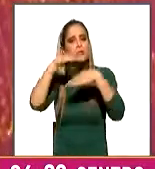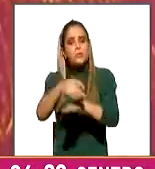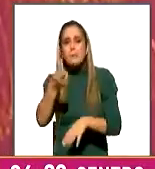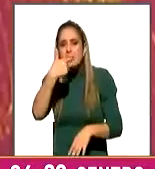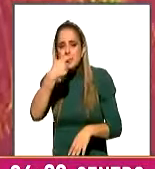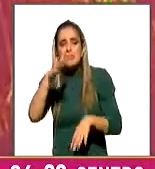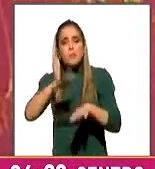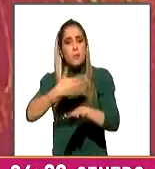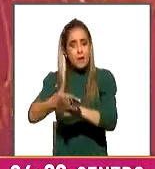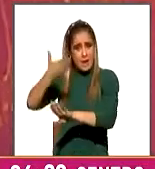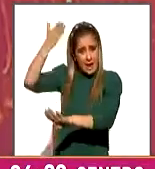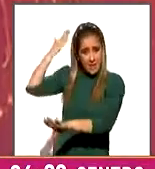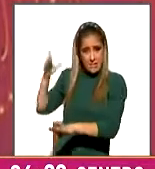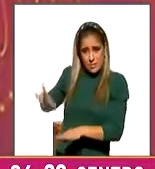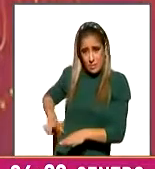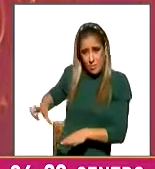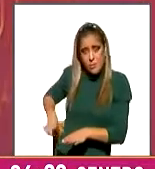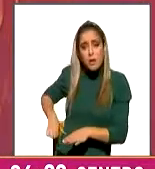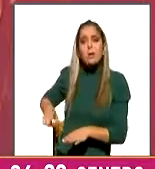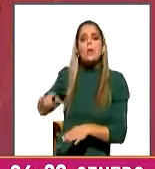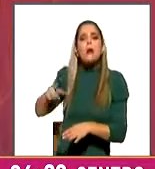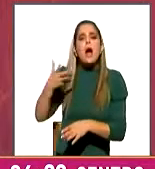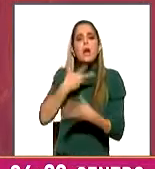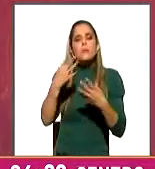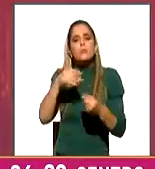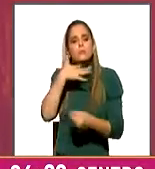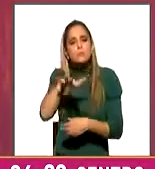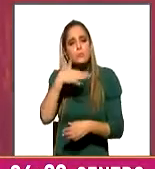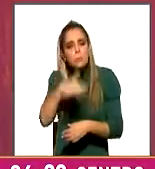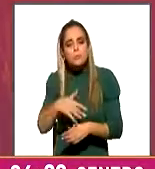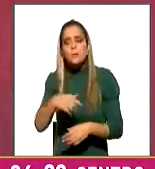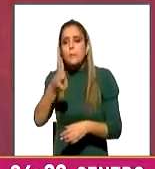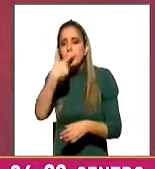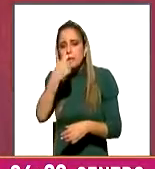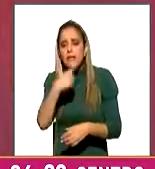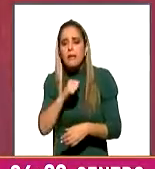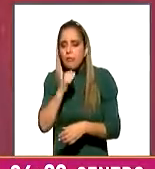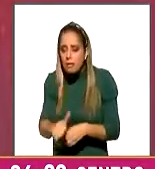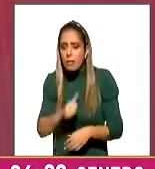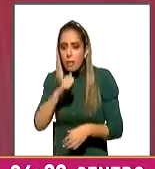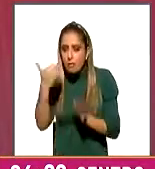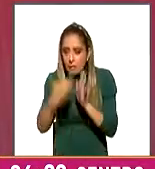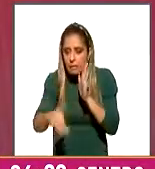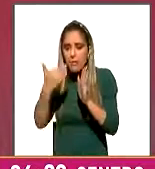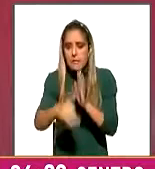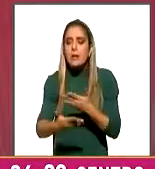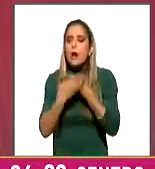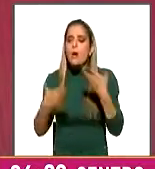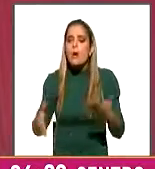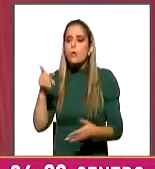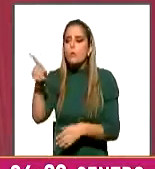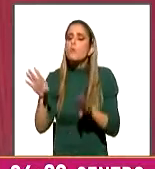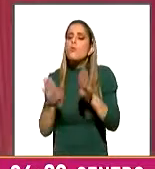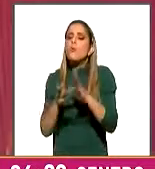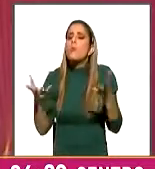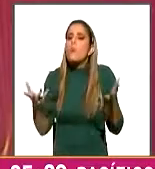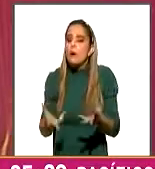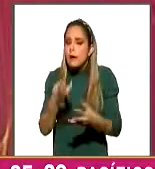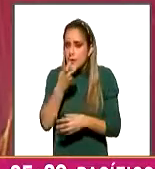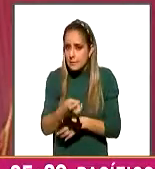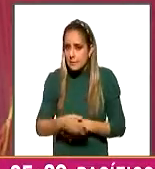ordena, nos permite hacer compras consolidadas, nos permite homologar procedimientos, nos permite homologar infraestructura